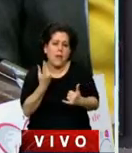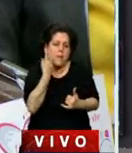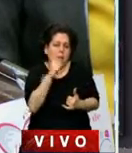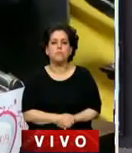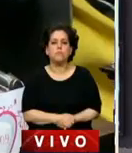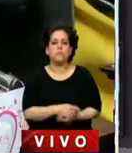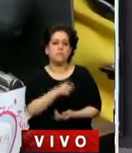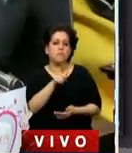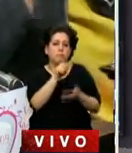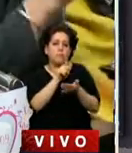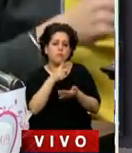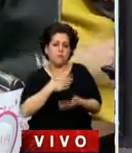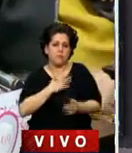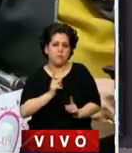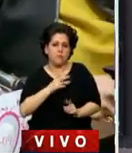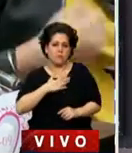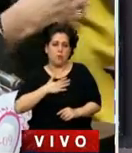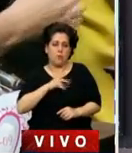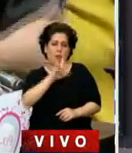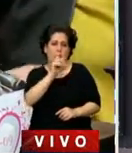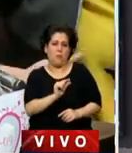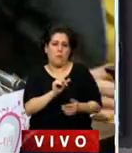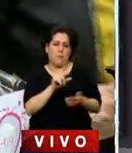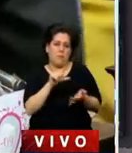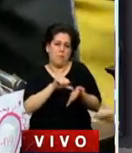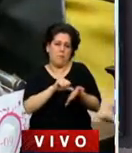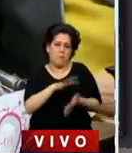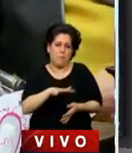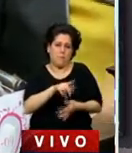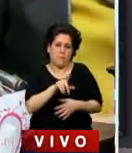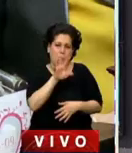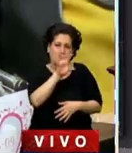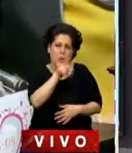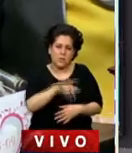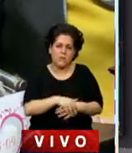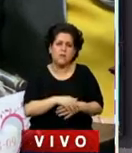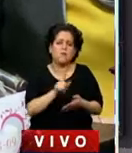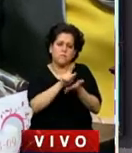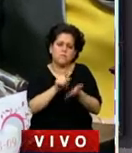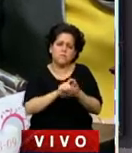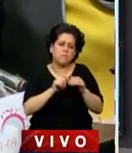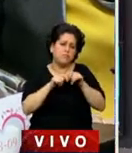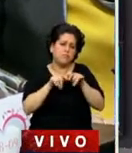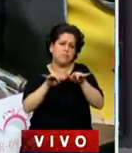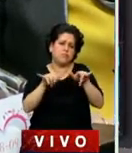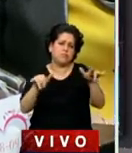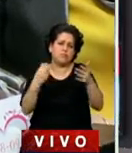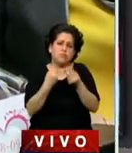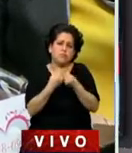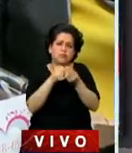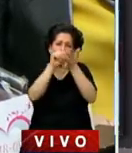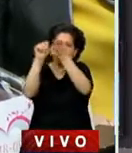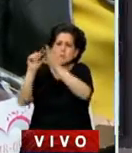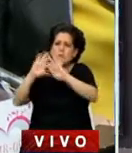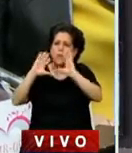diputado Gioja también, uh-huh. se hizo un pedido para que estas provincias, que han hecho un esfuerzo importante, ¿no?, en cuanto a